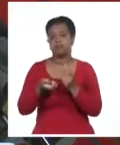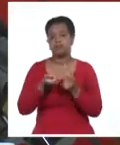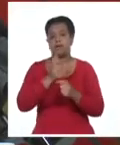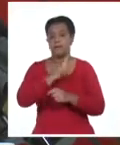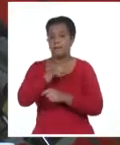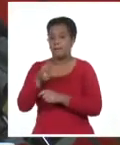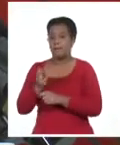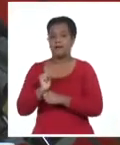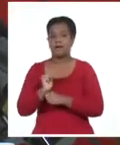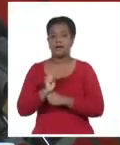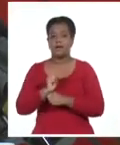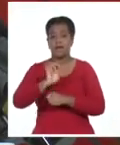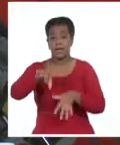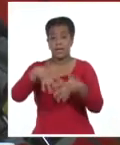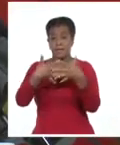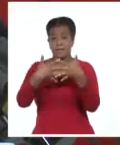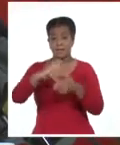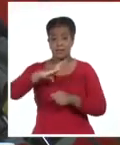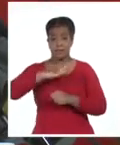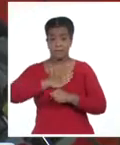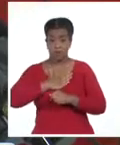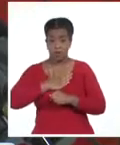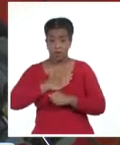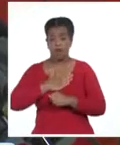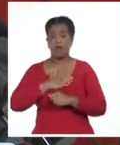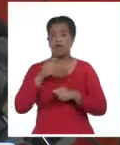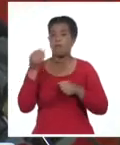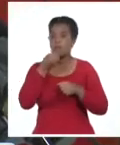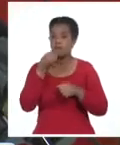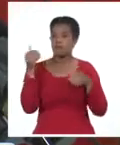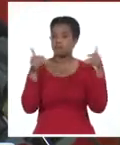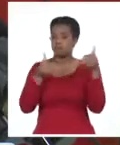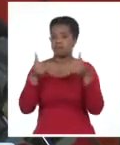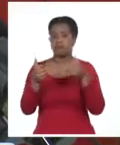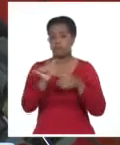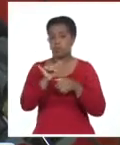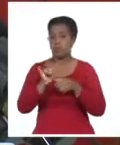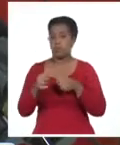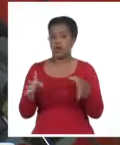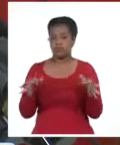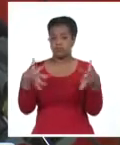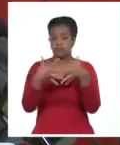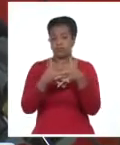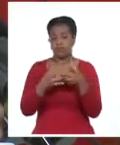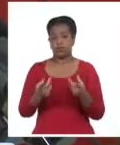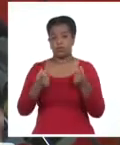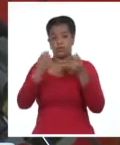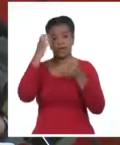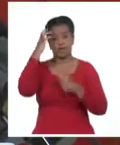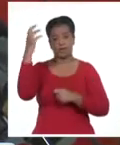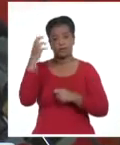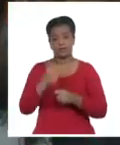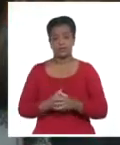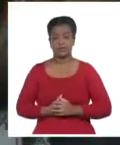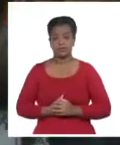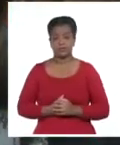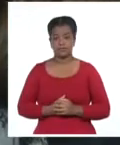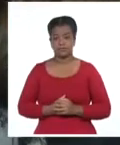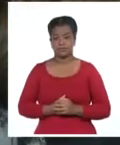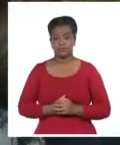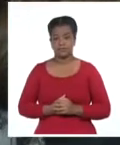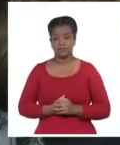el sector no estatal y el sector cooperativo a su participación como complemento de la economía estatal, ¿en qué? En los principales programas de desarrollo.